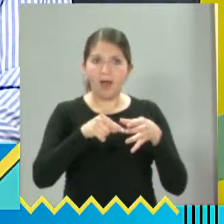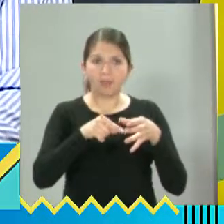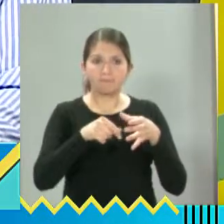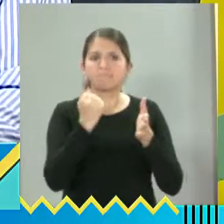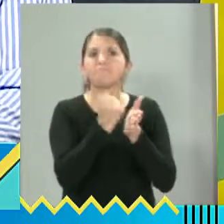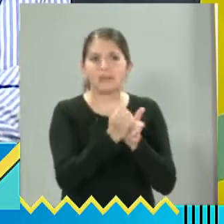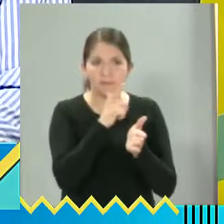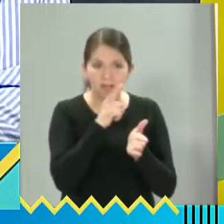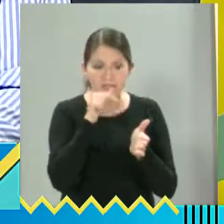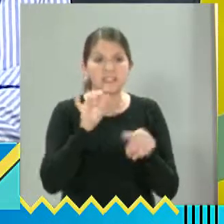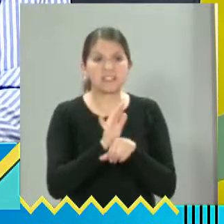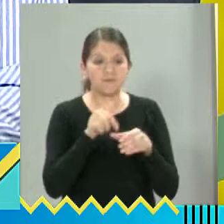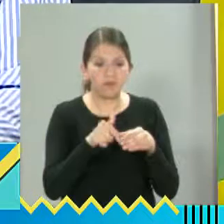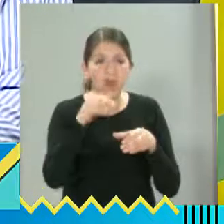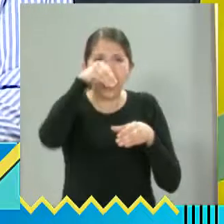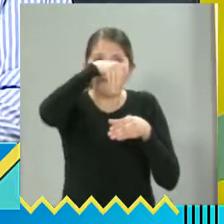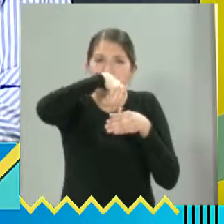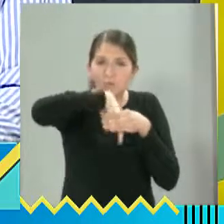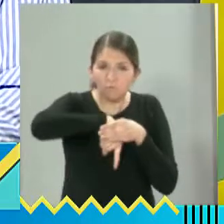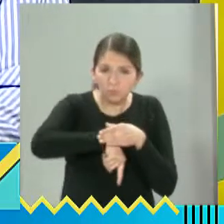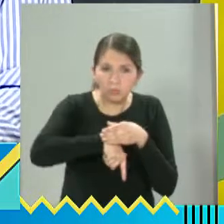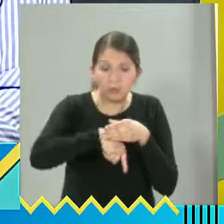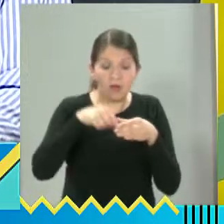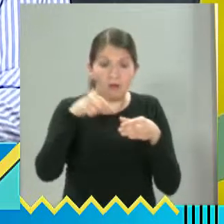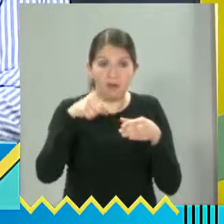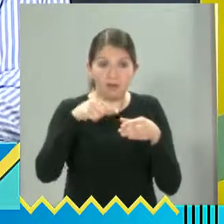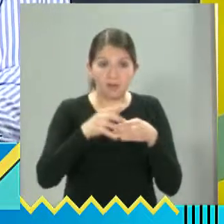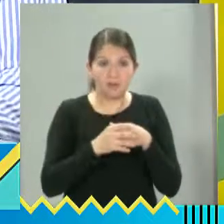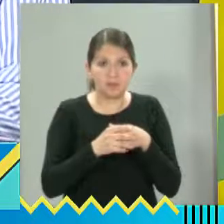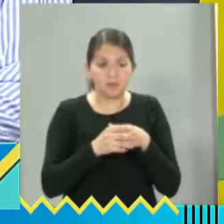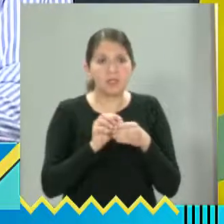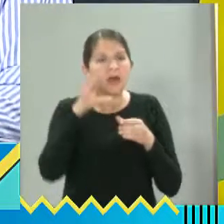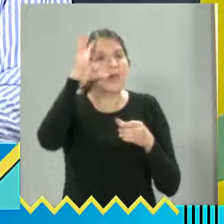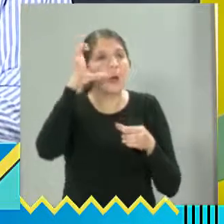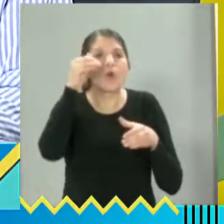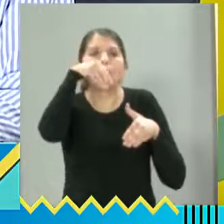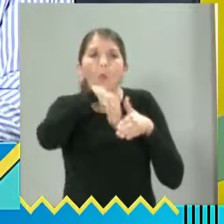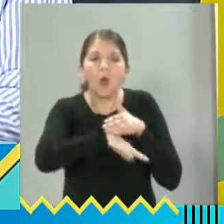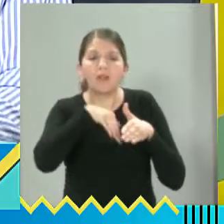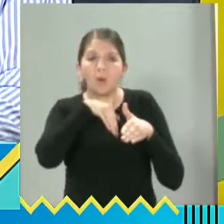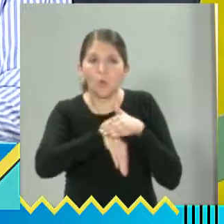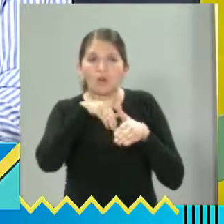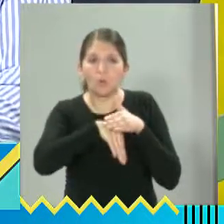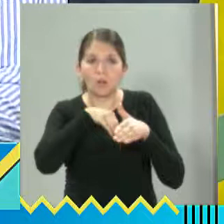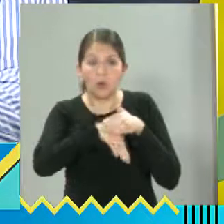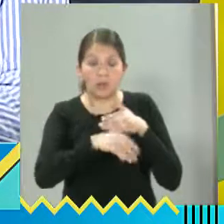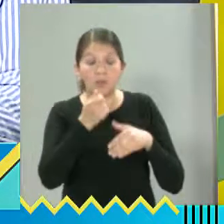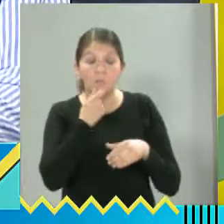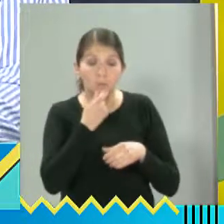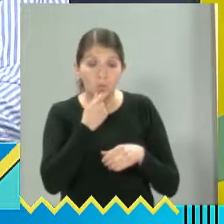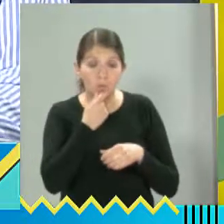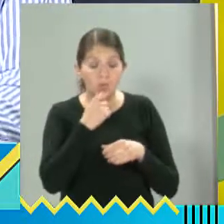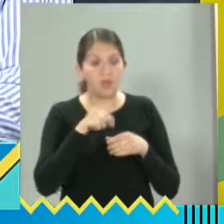algo que está ahí latente, subconsciente, pero que es portador de un montón de recuerdos. Y cuando se dispara algo parecido a lo que está